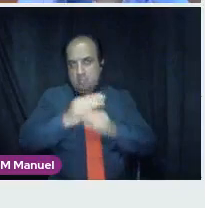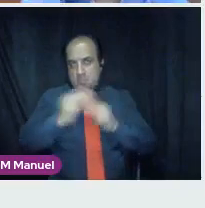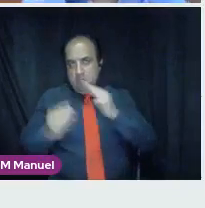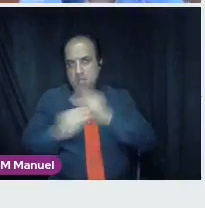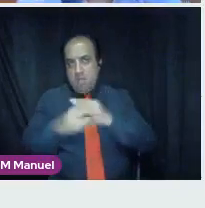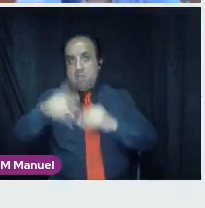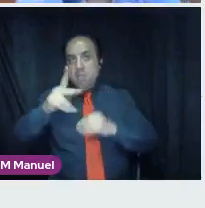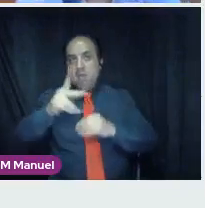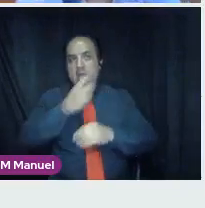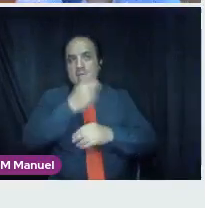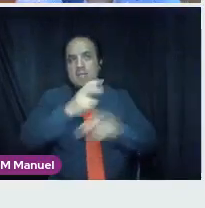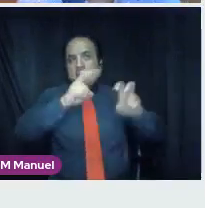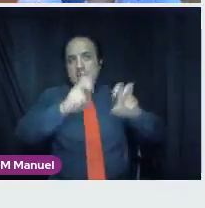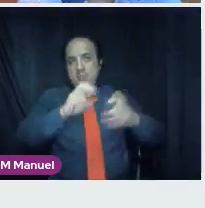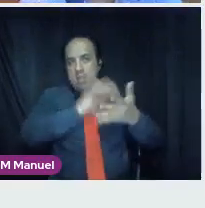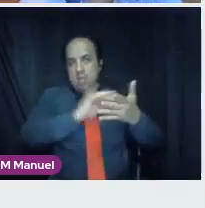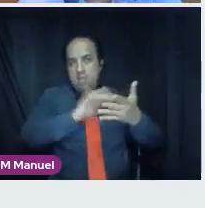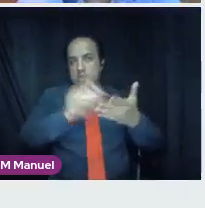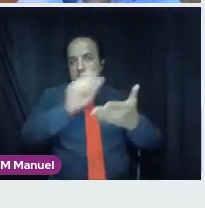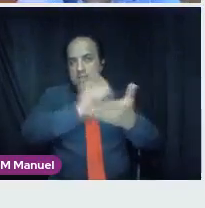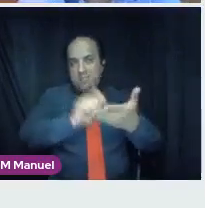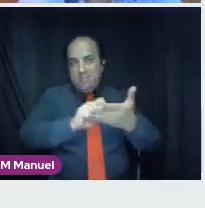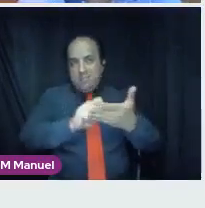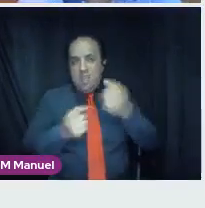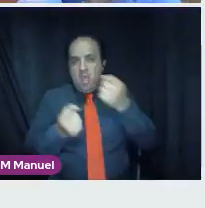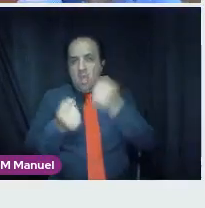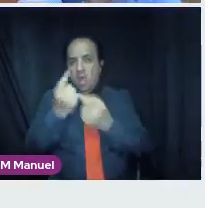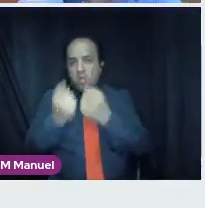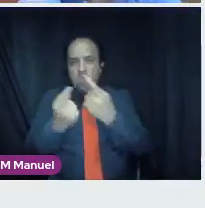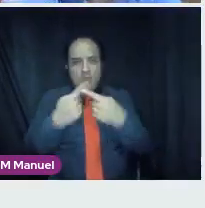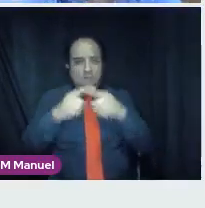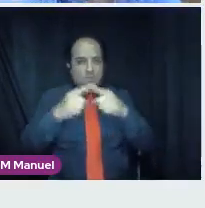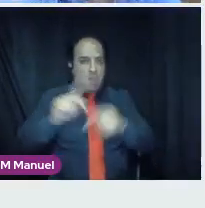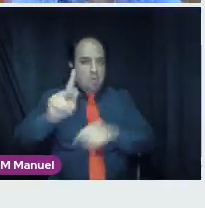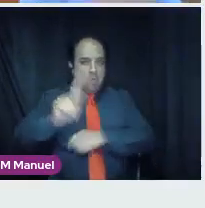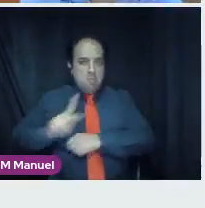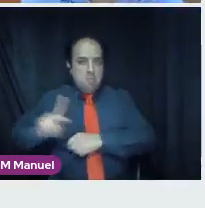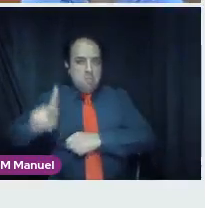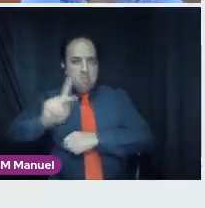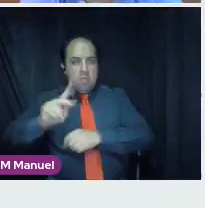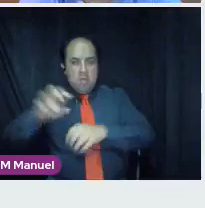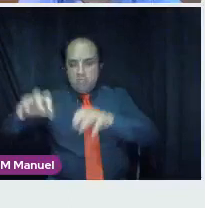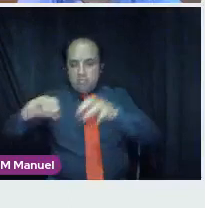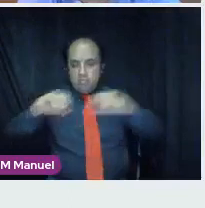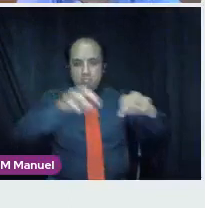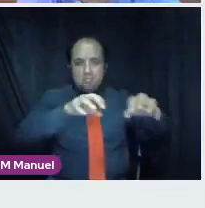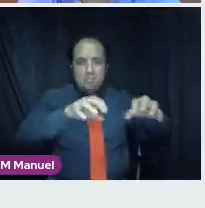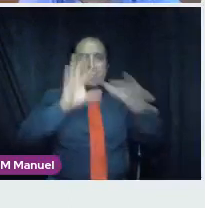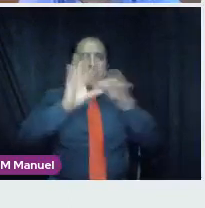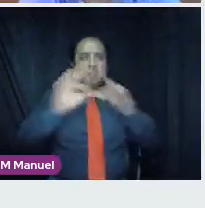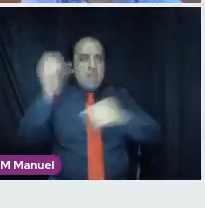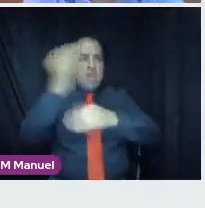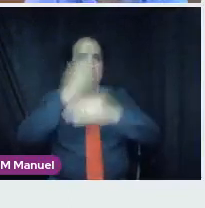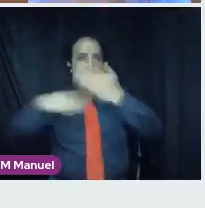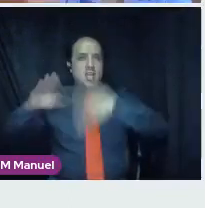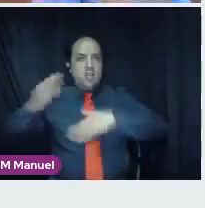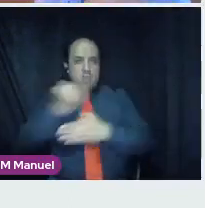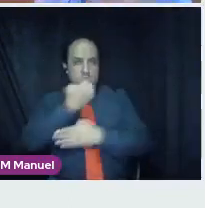este ámbito en particular, si sí hay estudios en diversas poblaciones que nos indican este éxito